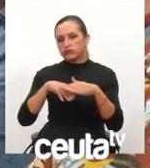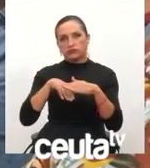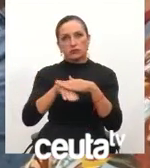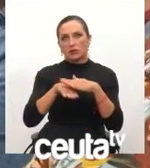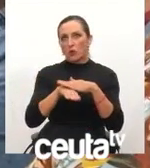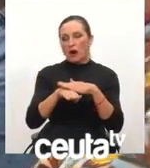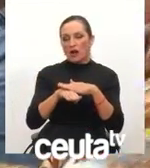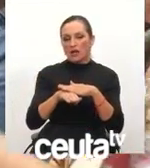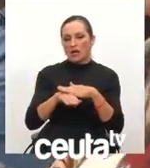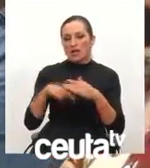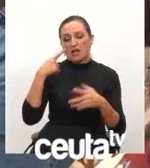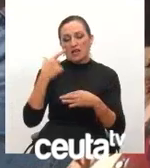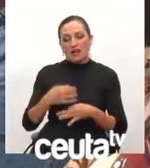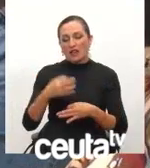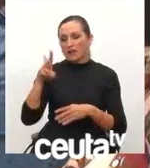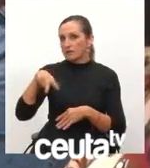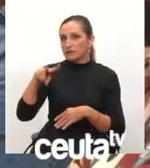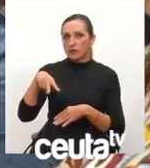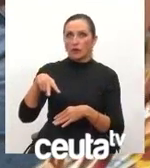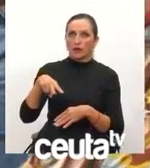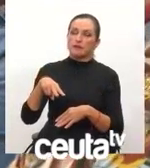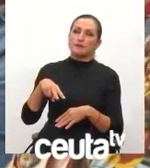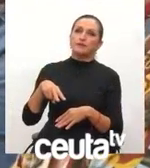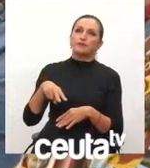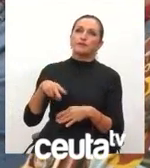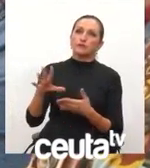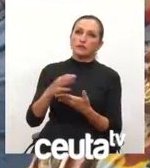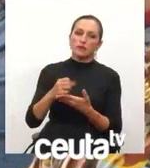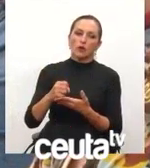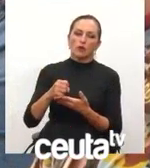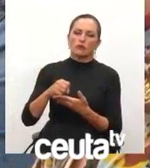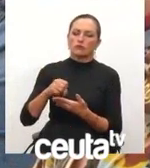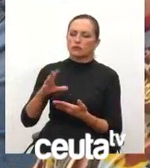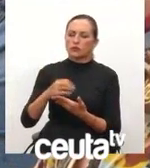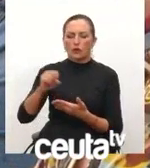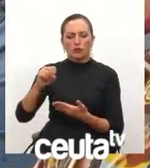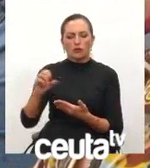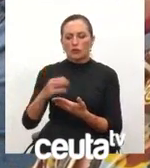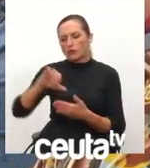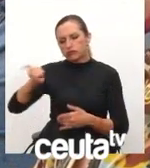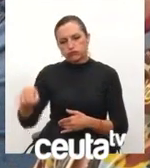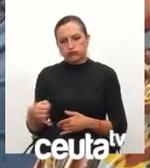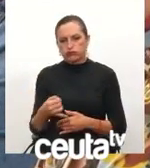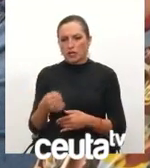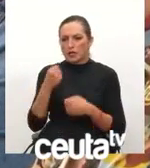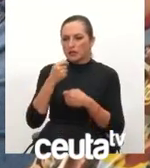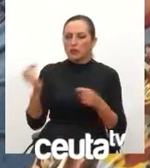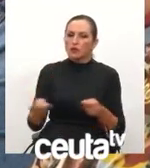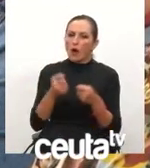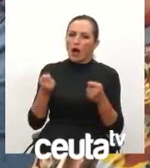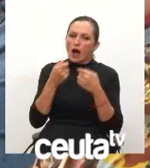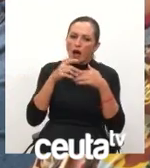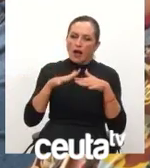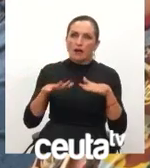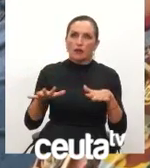convierten en una realidad. Todos estamos cansados ya de estos famosos anuncios de proyectos de creación,